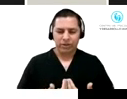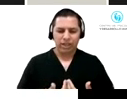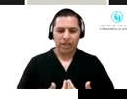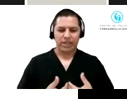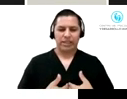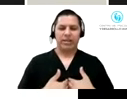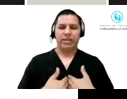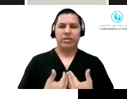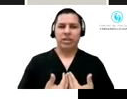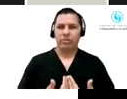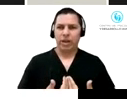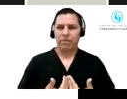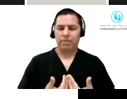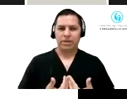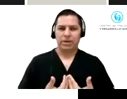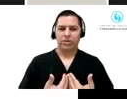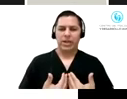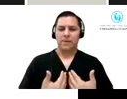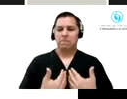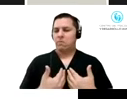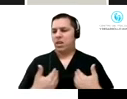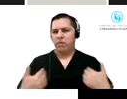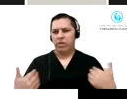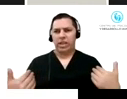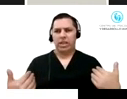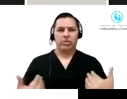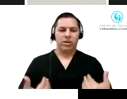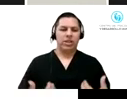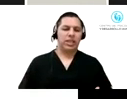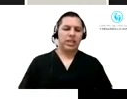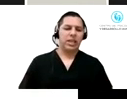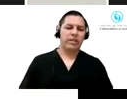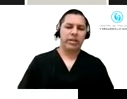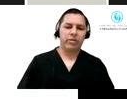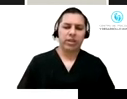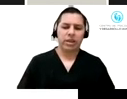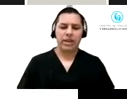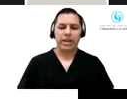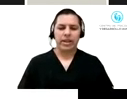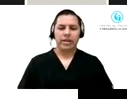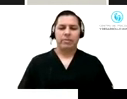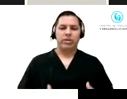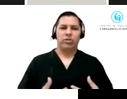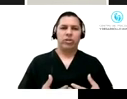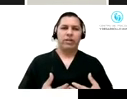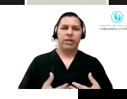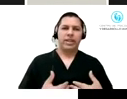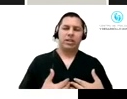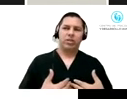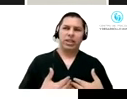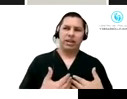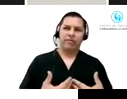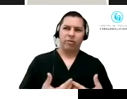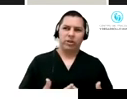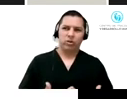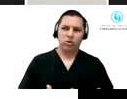nivel personal estaban desarrollando paz personal y bueno, y que las personas que tenían alrededor también, pero eso no estaba